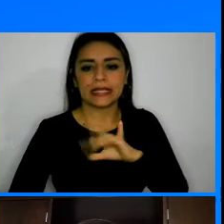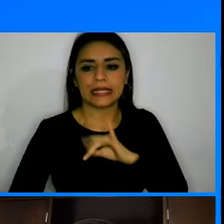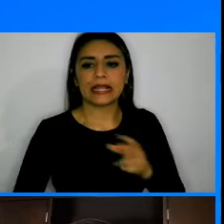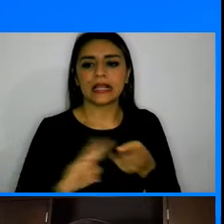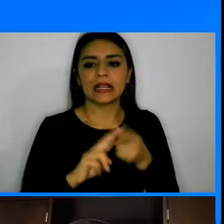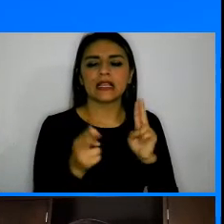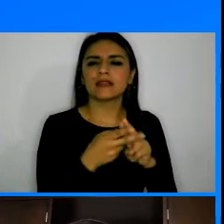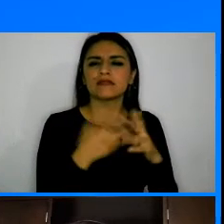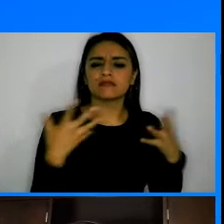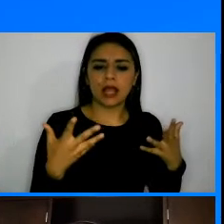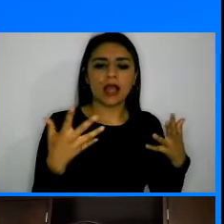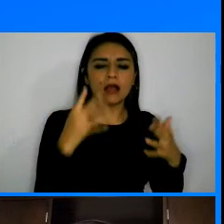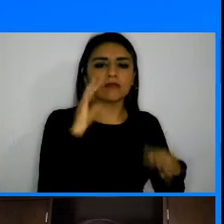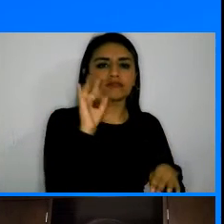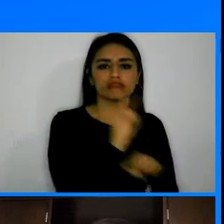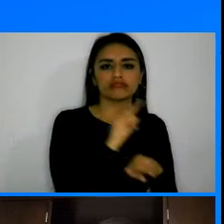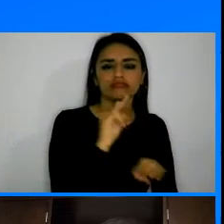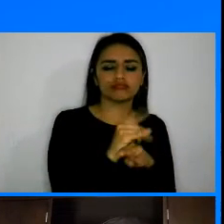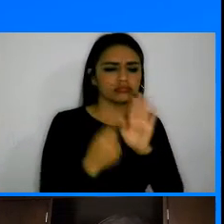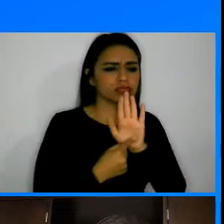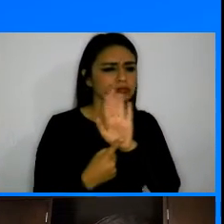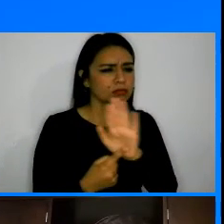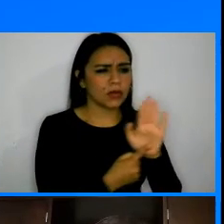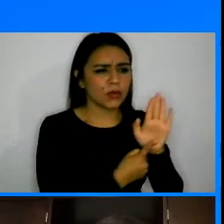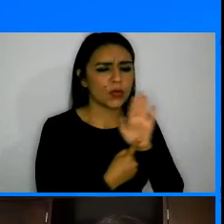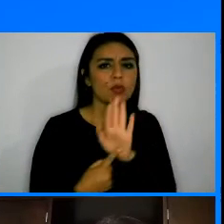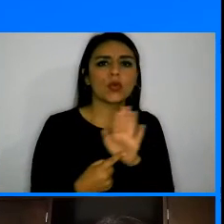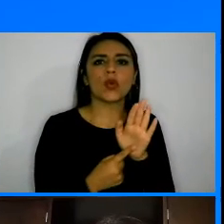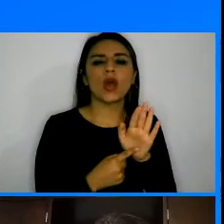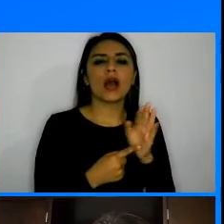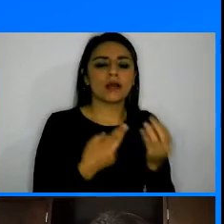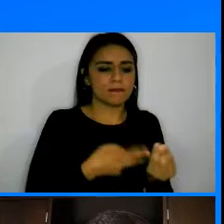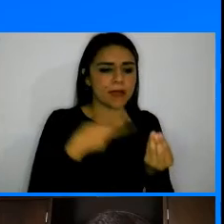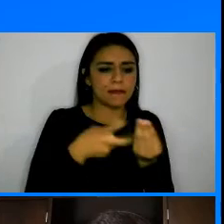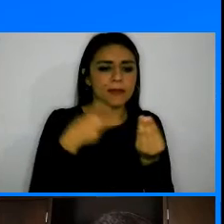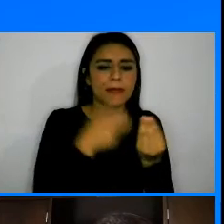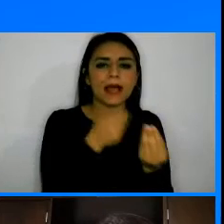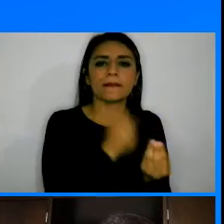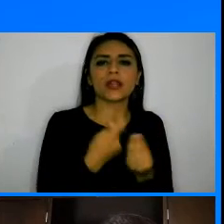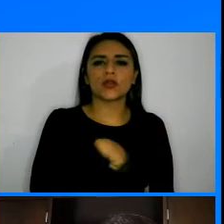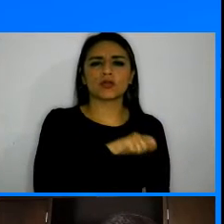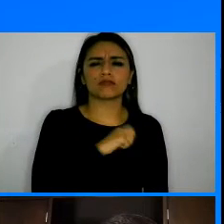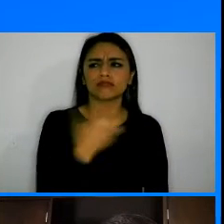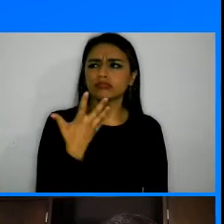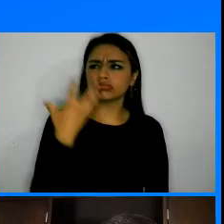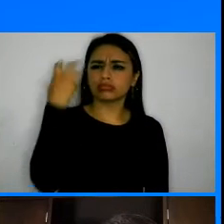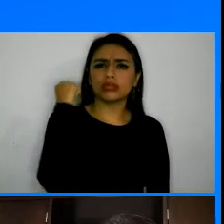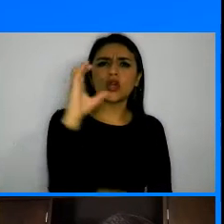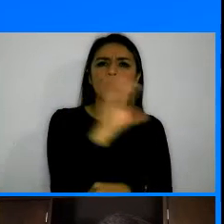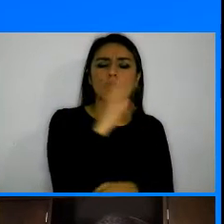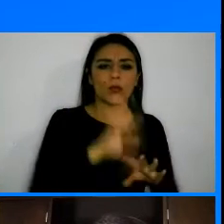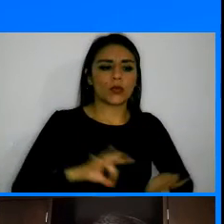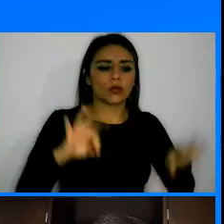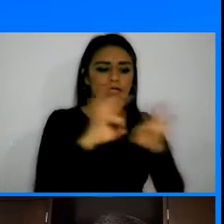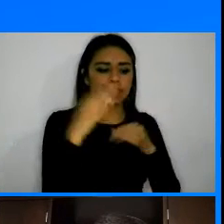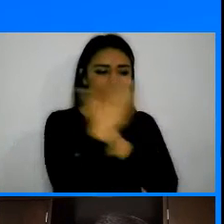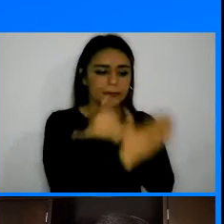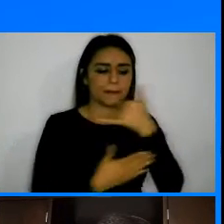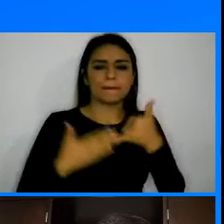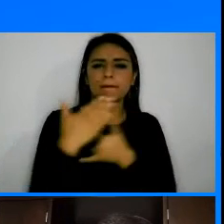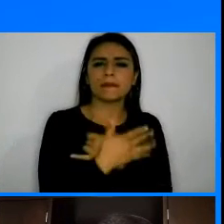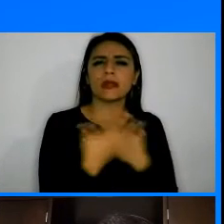cuales custodiamos y exhibimos la colección de cerámica precolombina más importante del país, con más